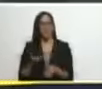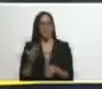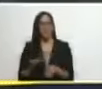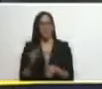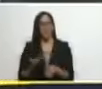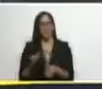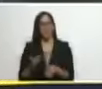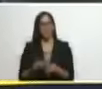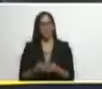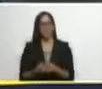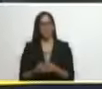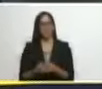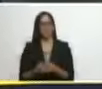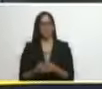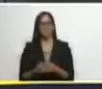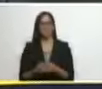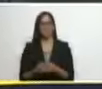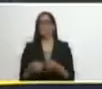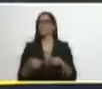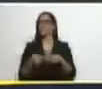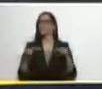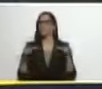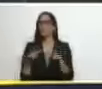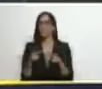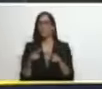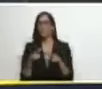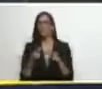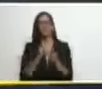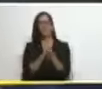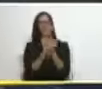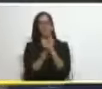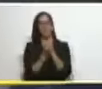importantes en el régimen transitorio